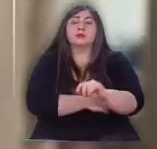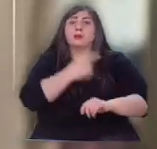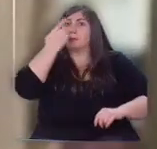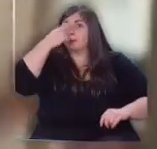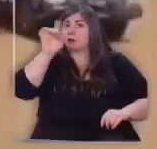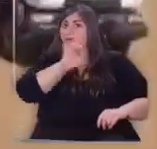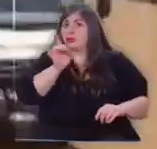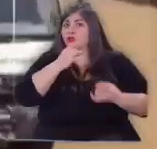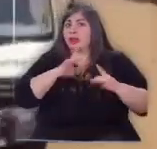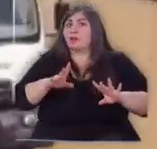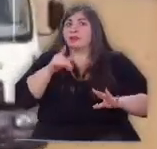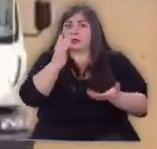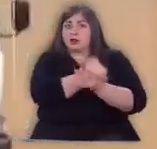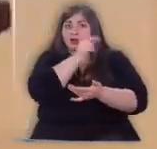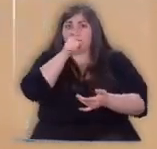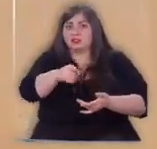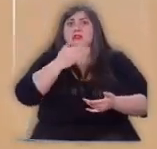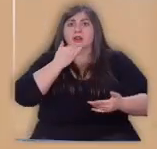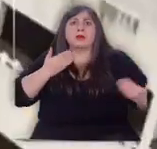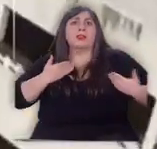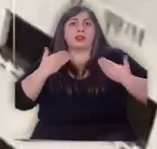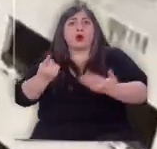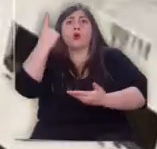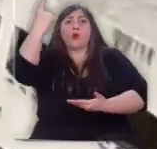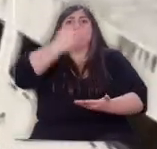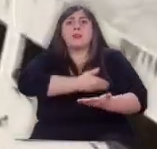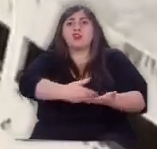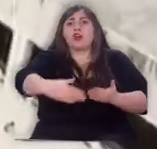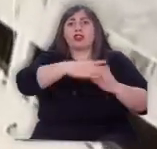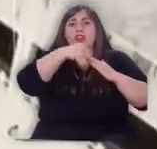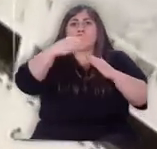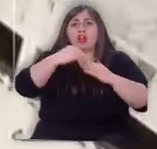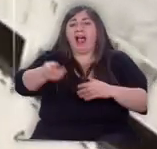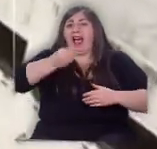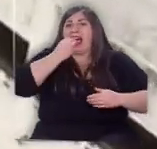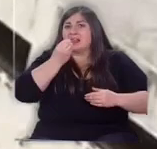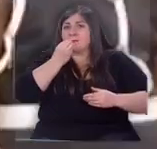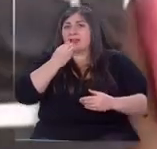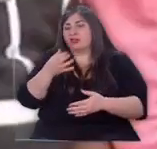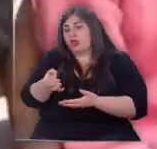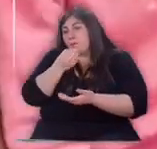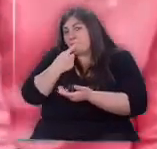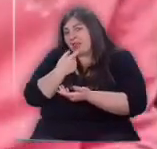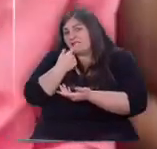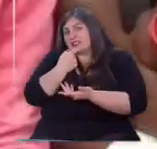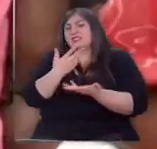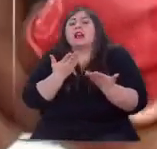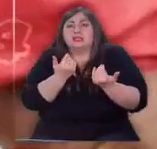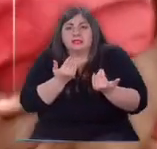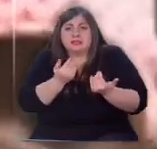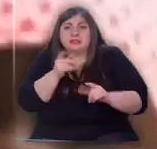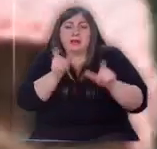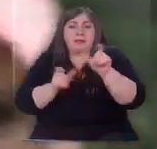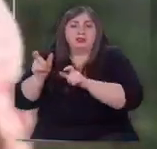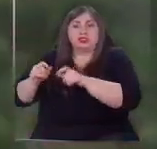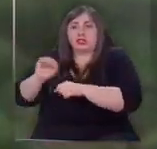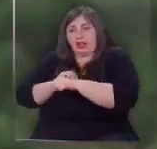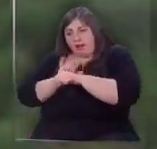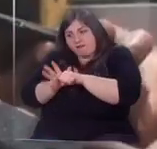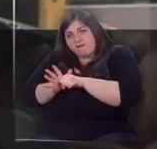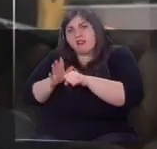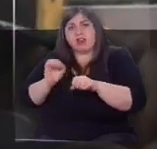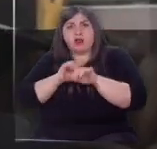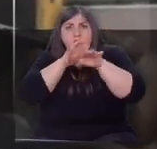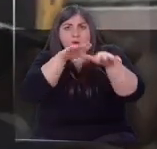Pero no solo se quedó en eso, sino que además entregó $1,000,000 en alimentos y medicina necesaria para los que necesitan en tiempos de coronavirus en el